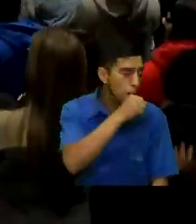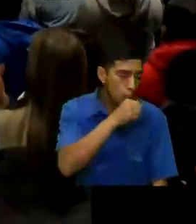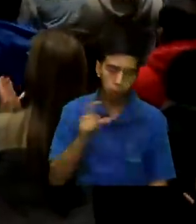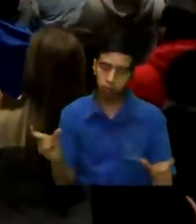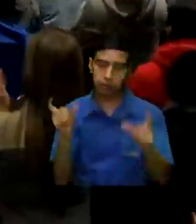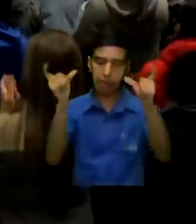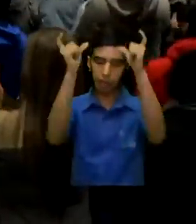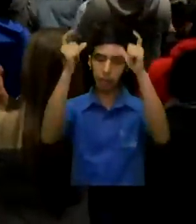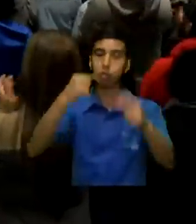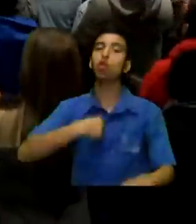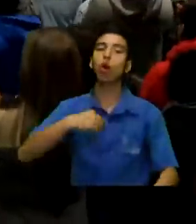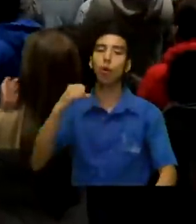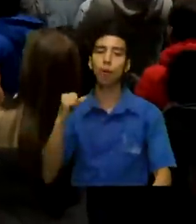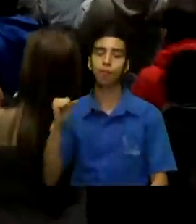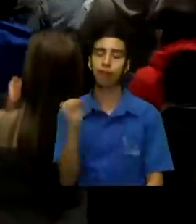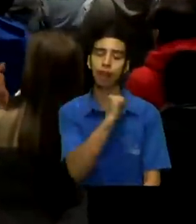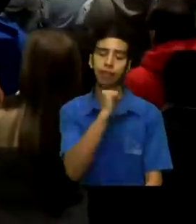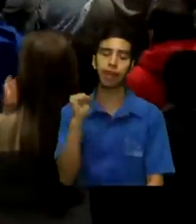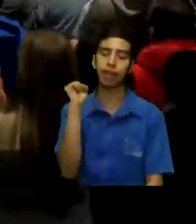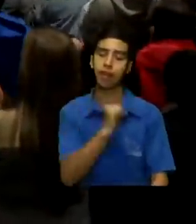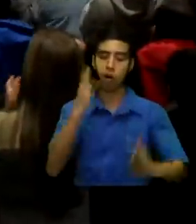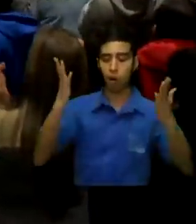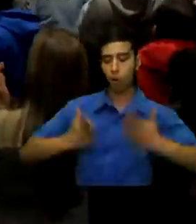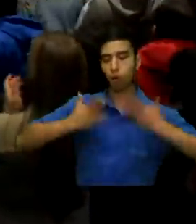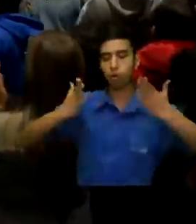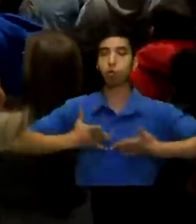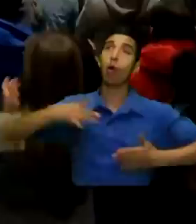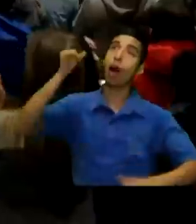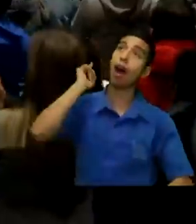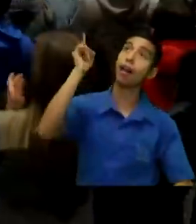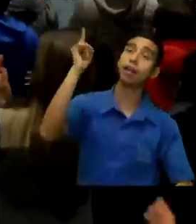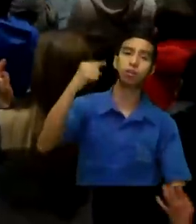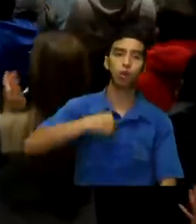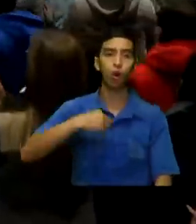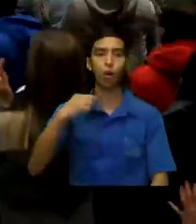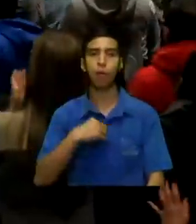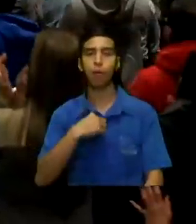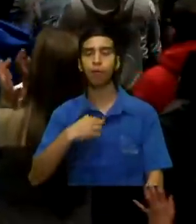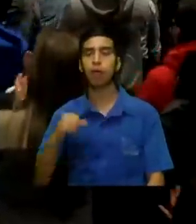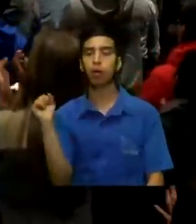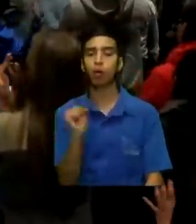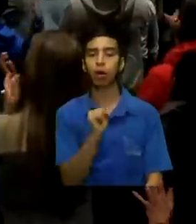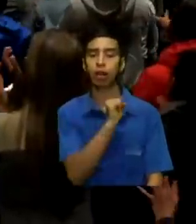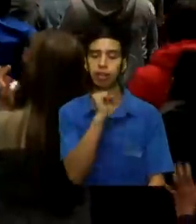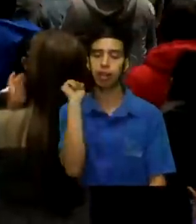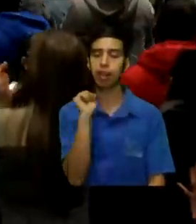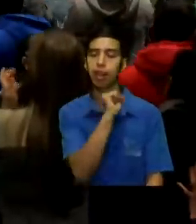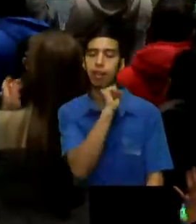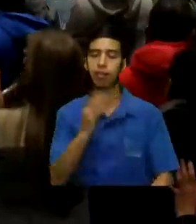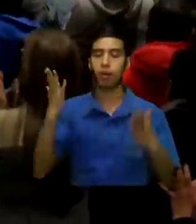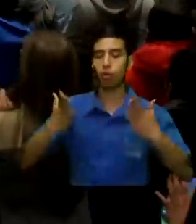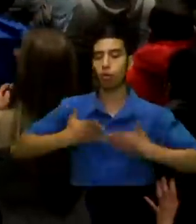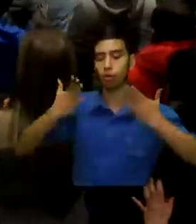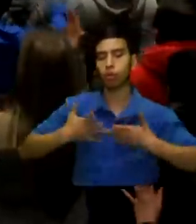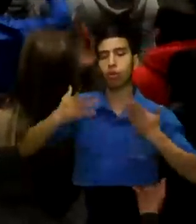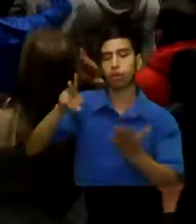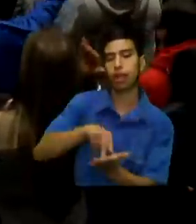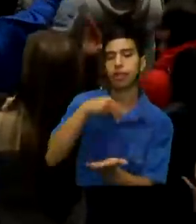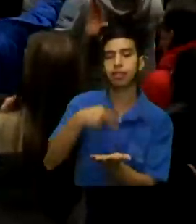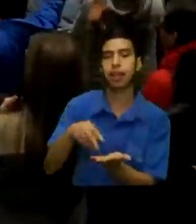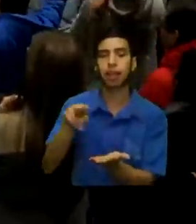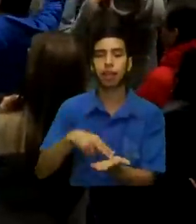celebrar? Con gozo cantaré, con gozo danzaré, con